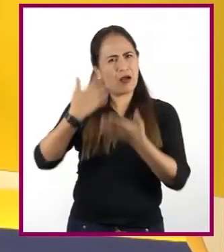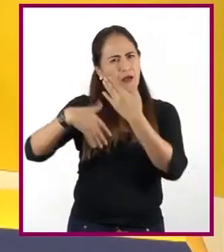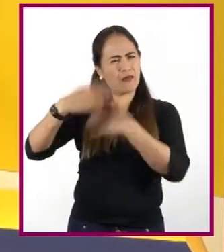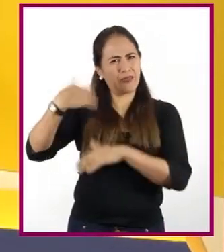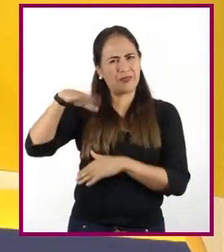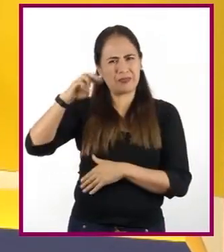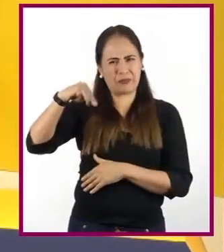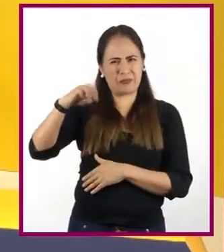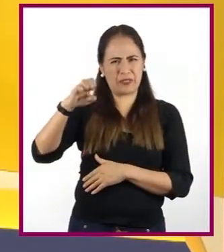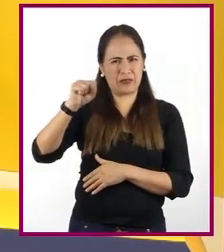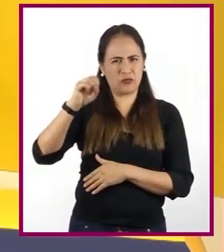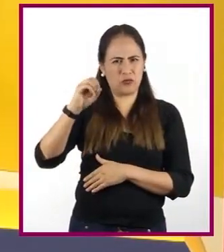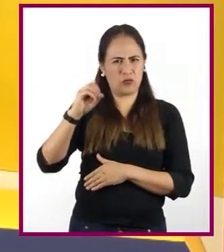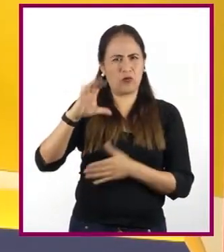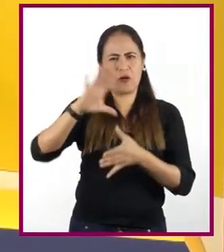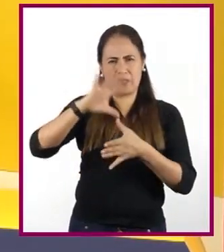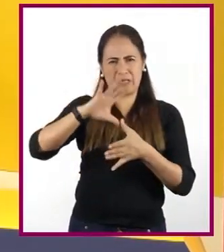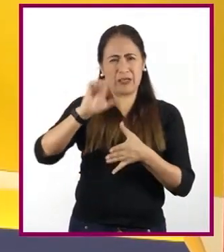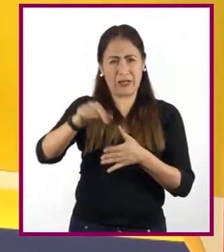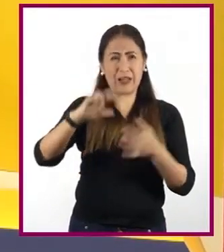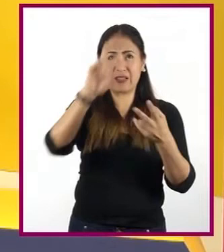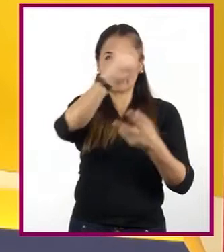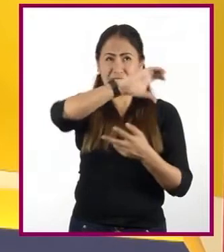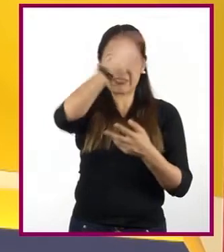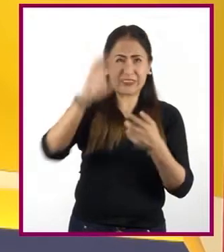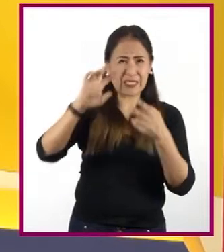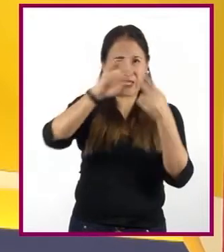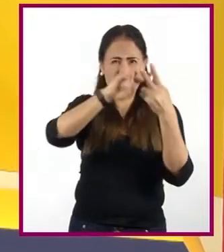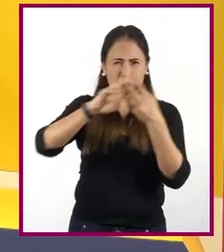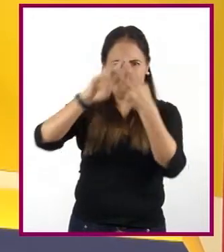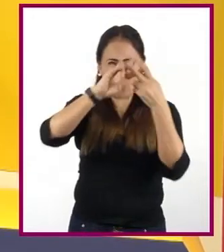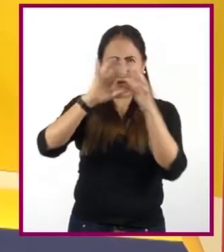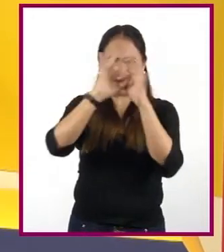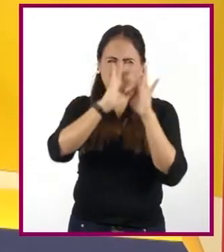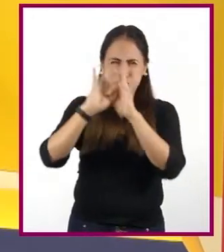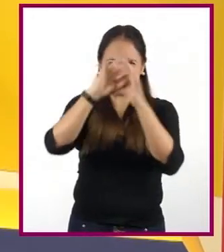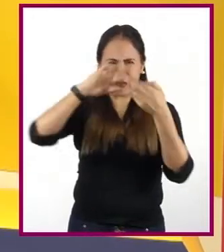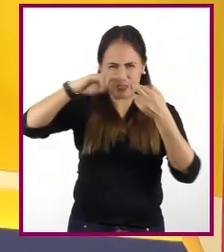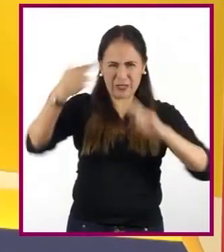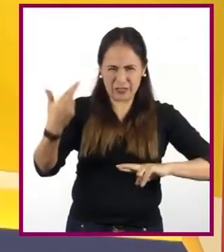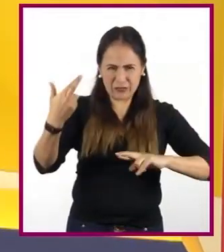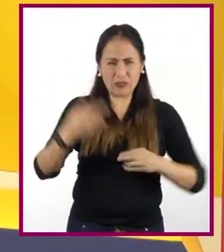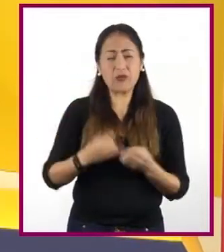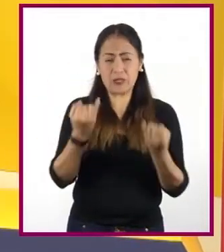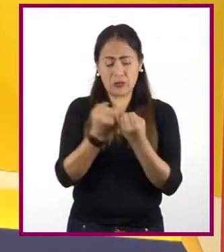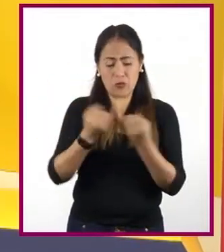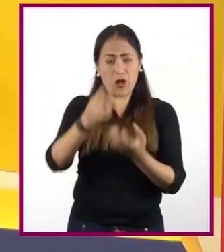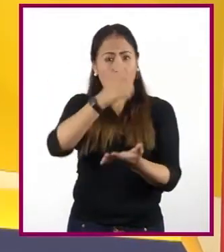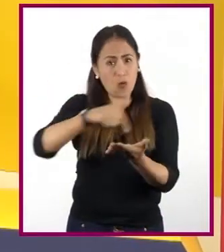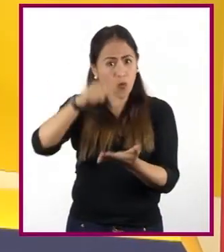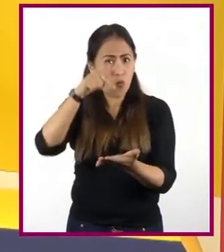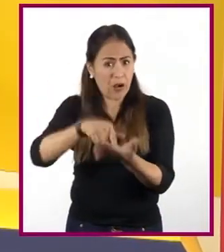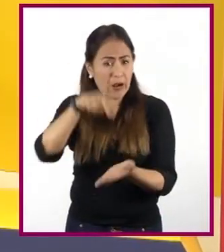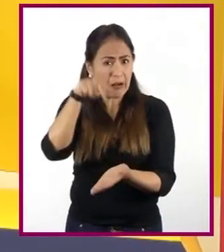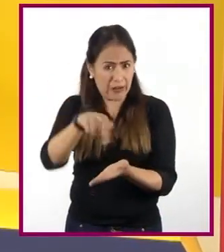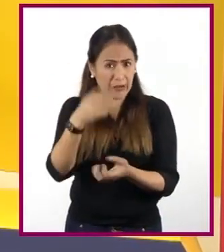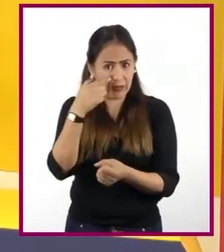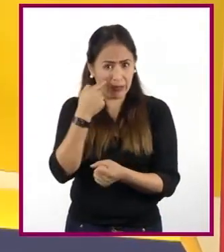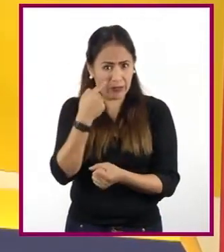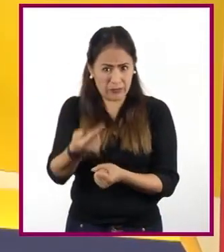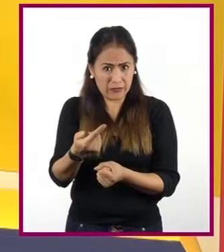astros. Identificaron la relación del entorno geográfico, por ejemplo, la importancia de los